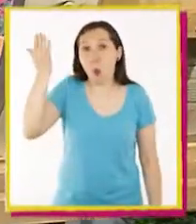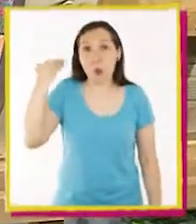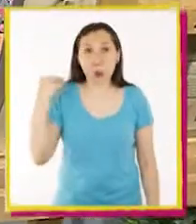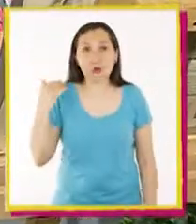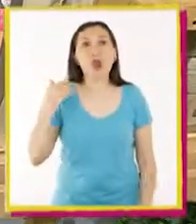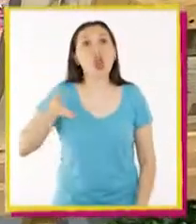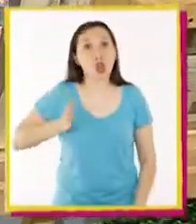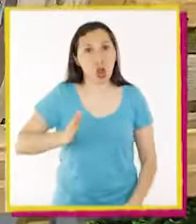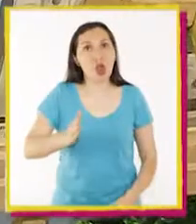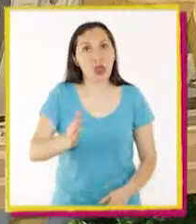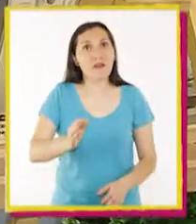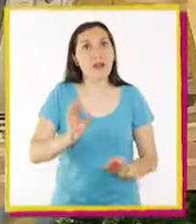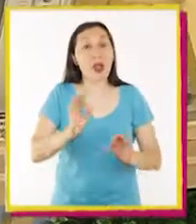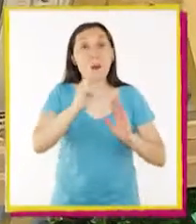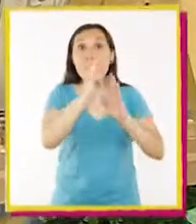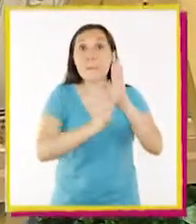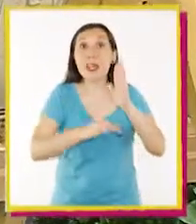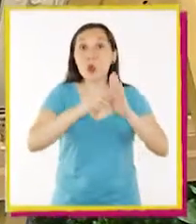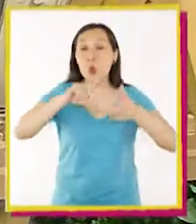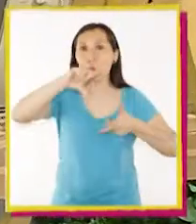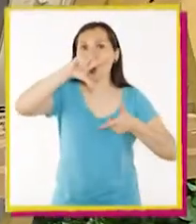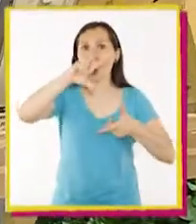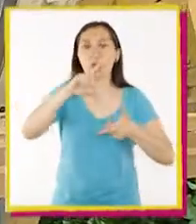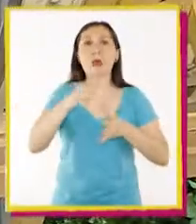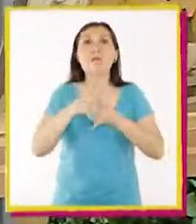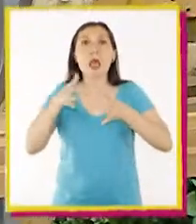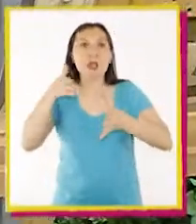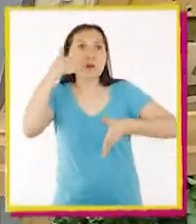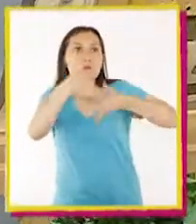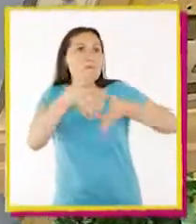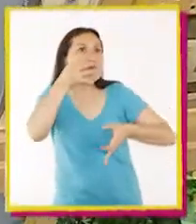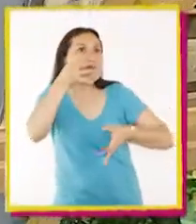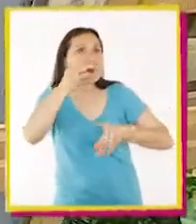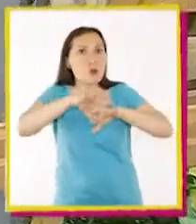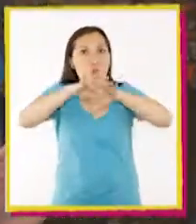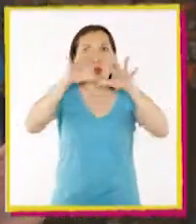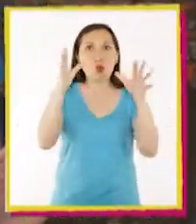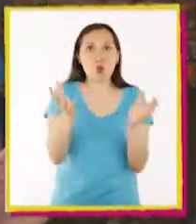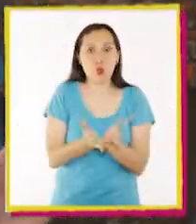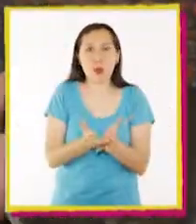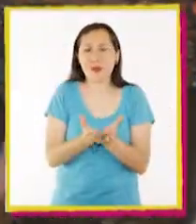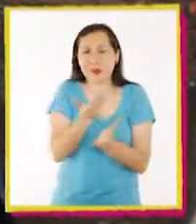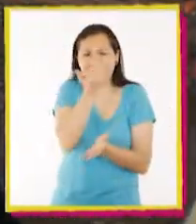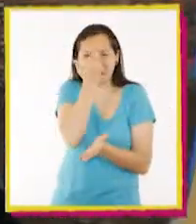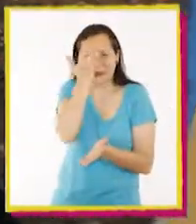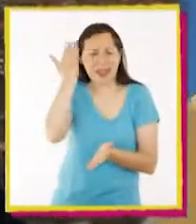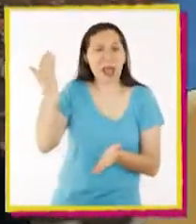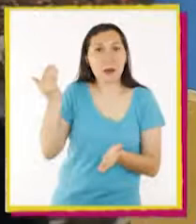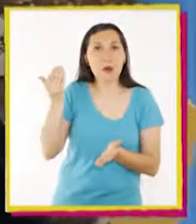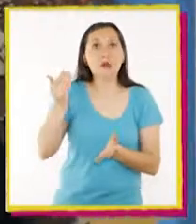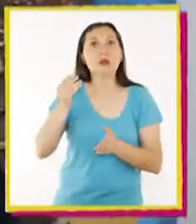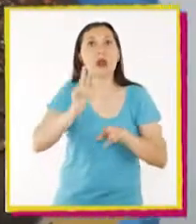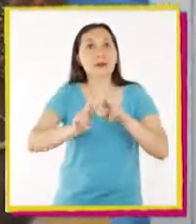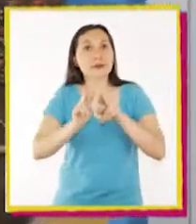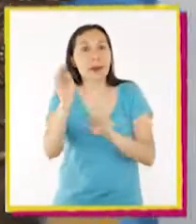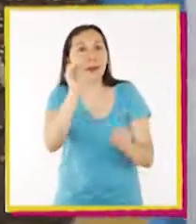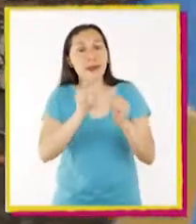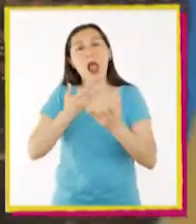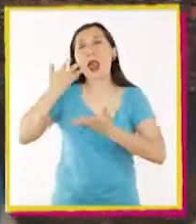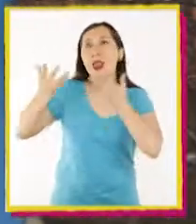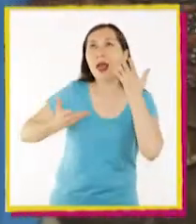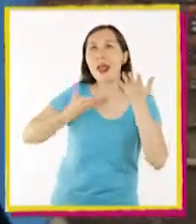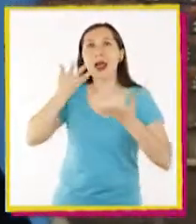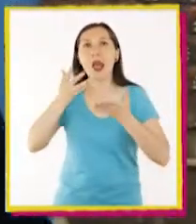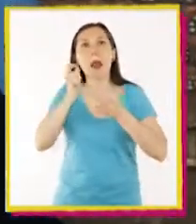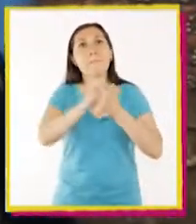tiempo! Y sigue siendo una de las pinturas más visitadas del planeta. Es tan famosa que se han hecho